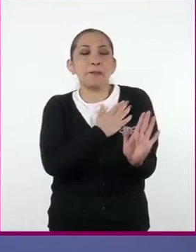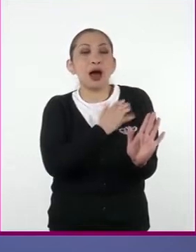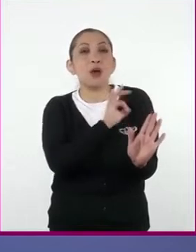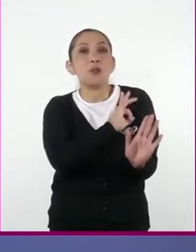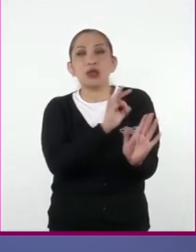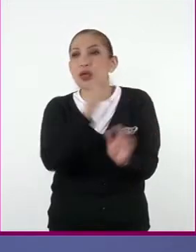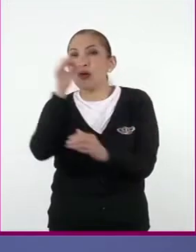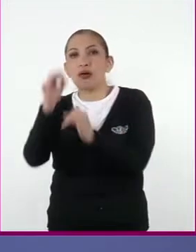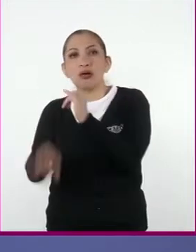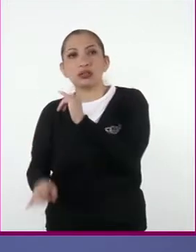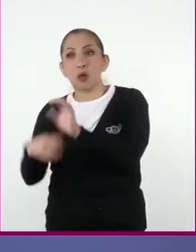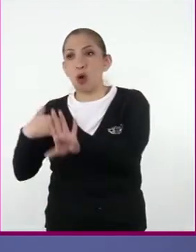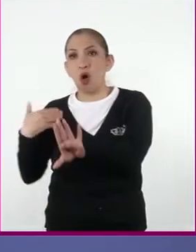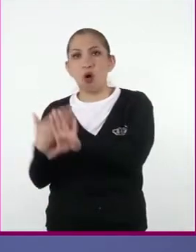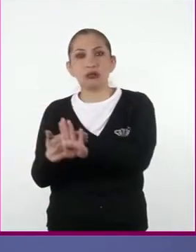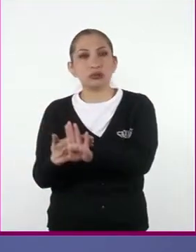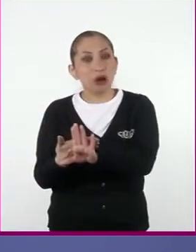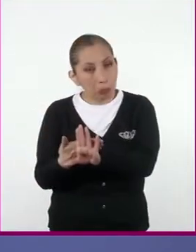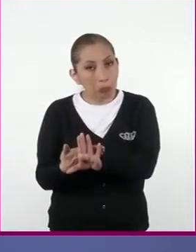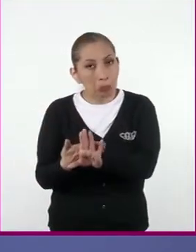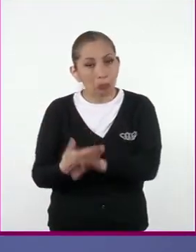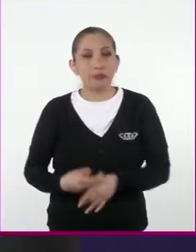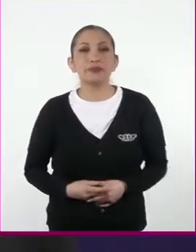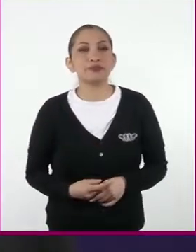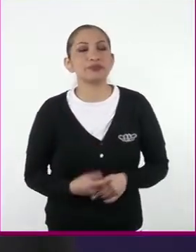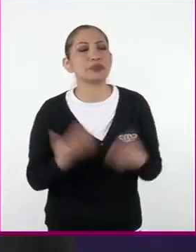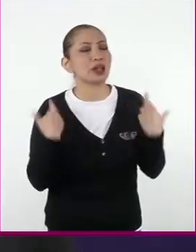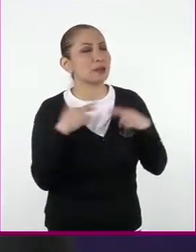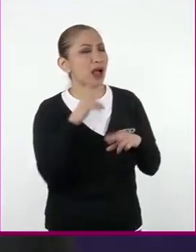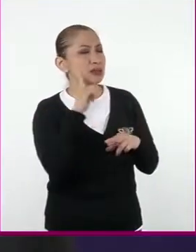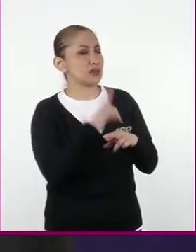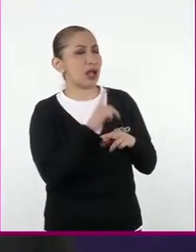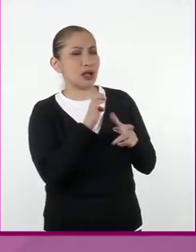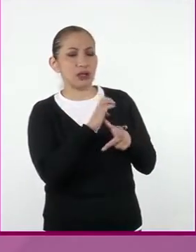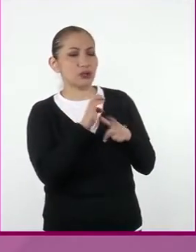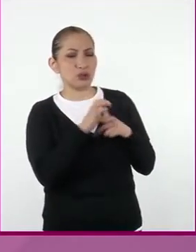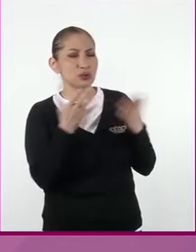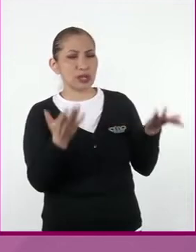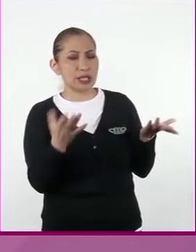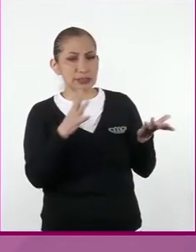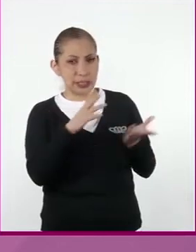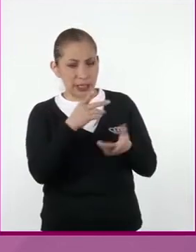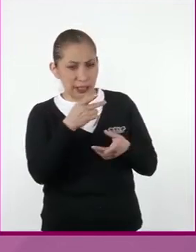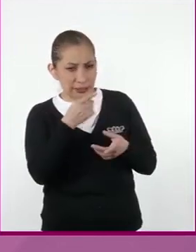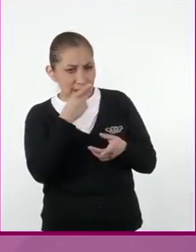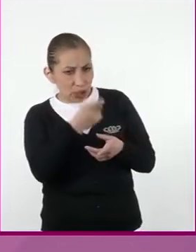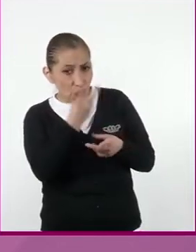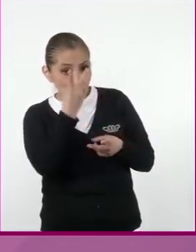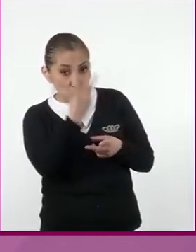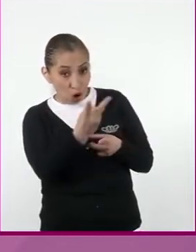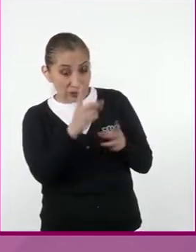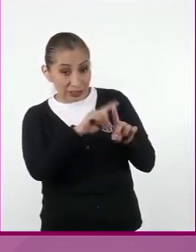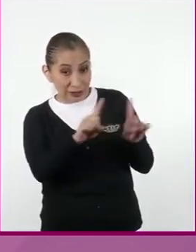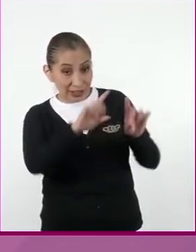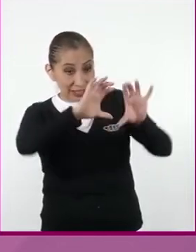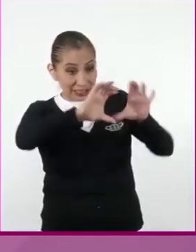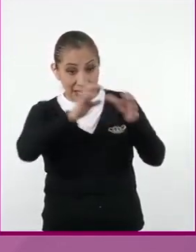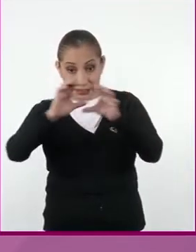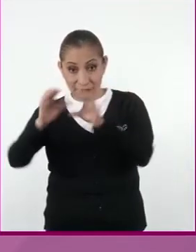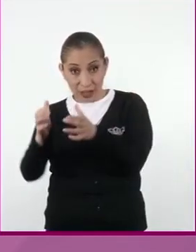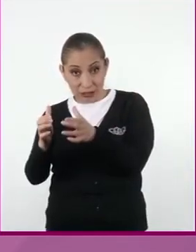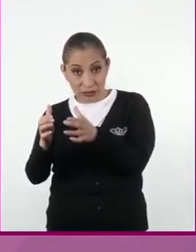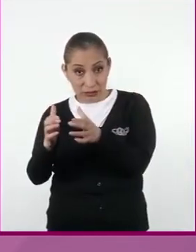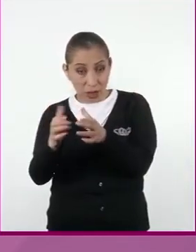puede terminar siendo el antagonista. Maestra, entonces estaríamos hablando de 2 tipos de